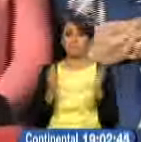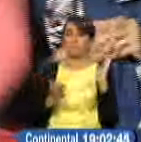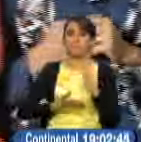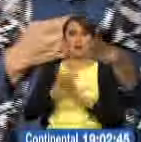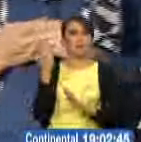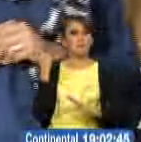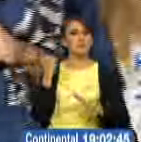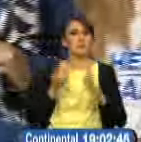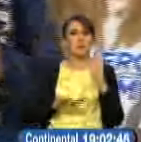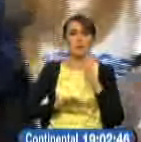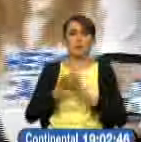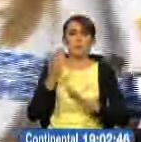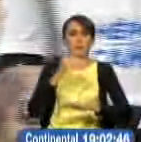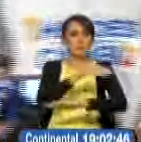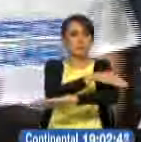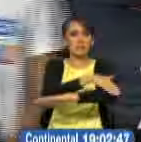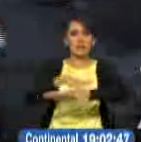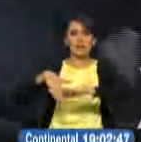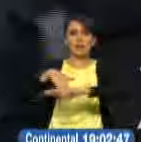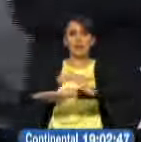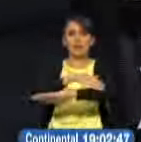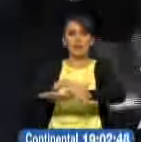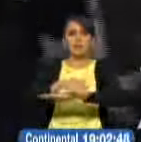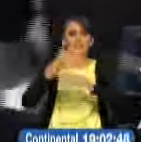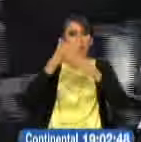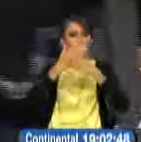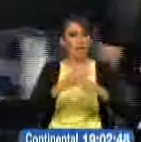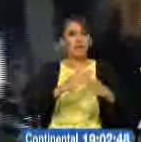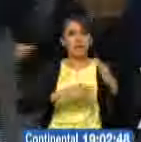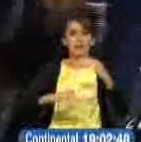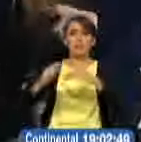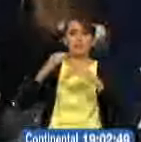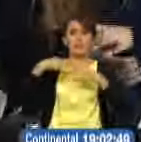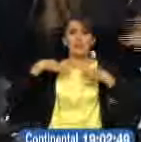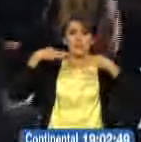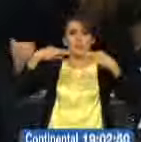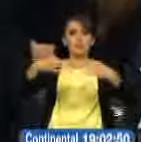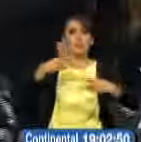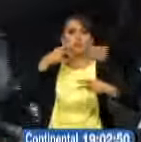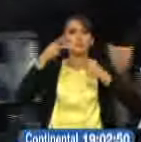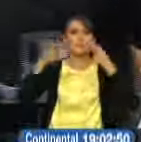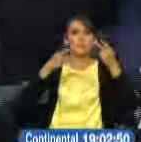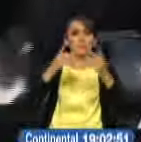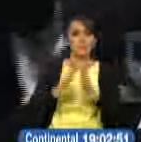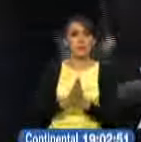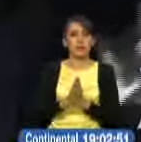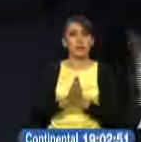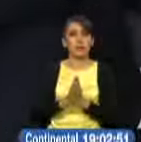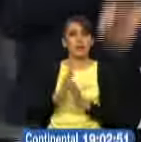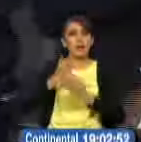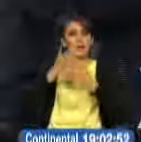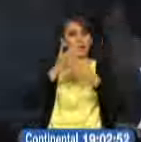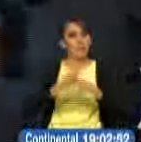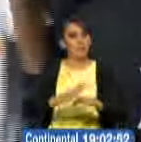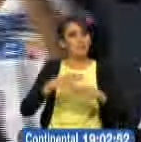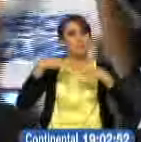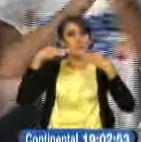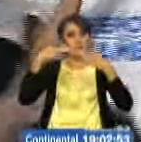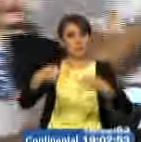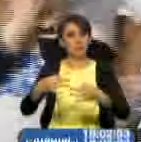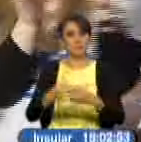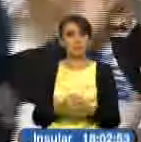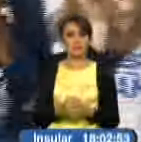todos juntos a las calles a defender la voluntad popular, a defender la voluntad